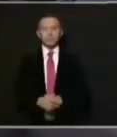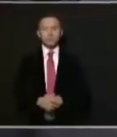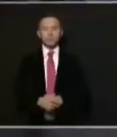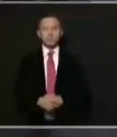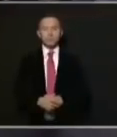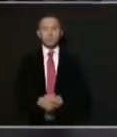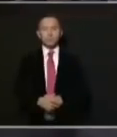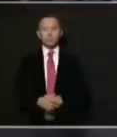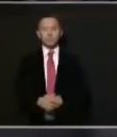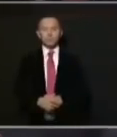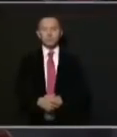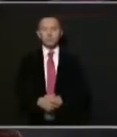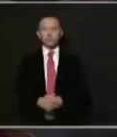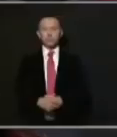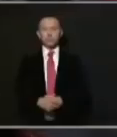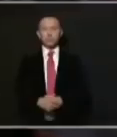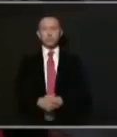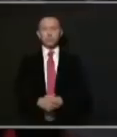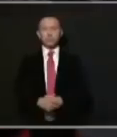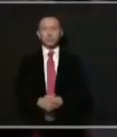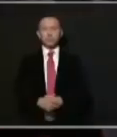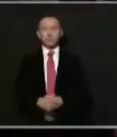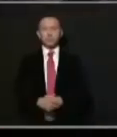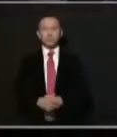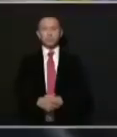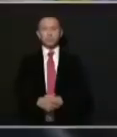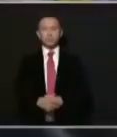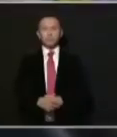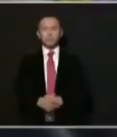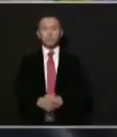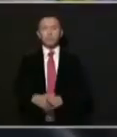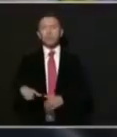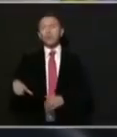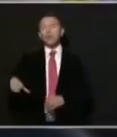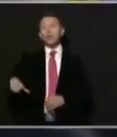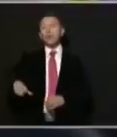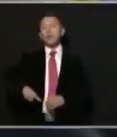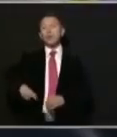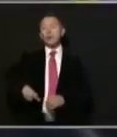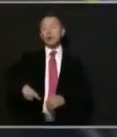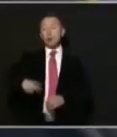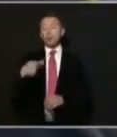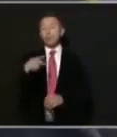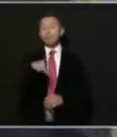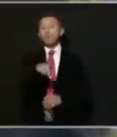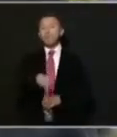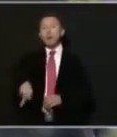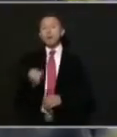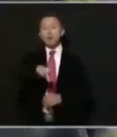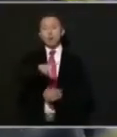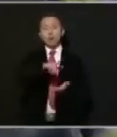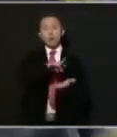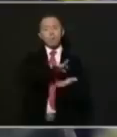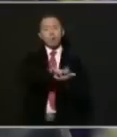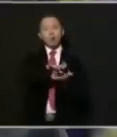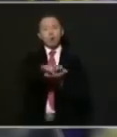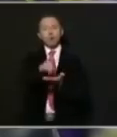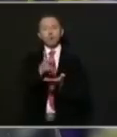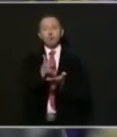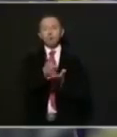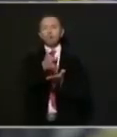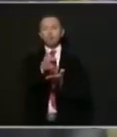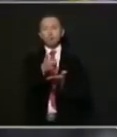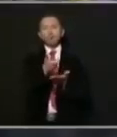Los apoyos que otorgue el gobierno al pueblo se entregarán